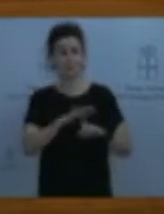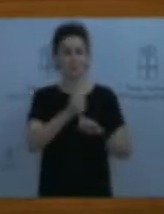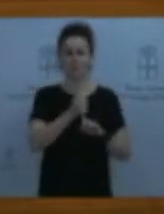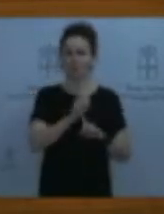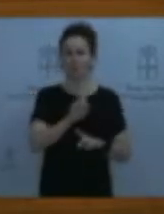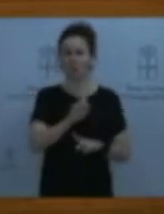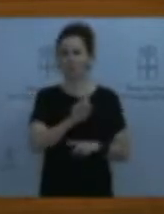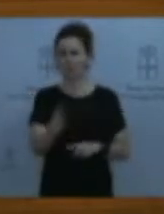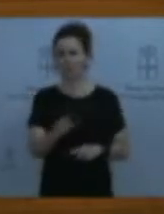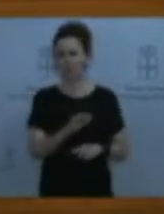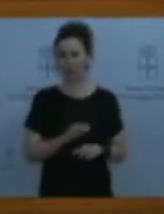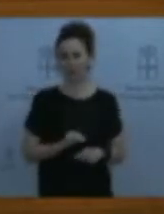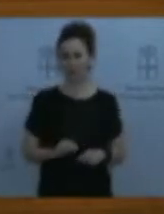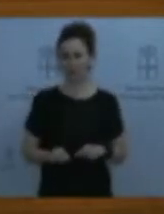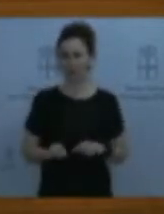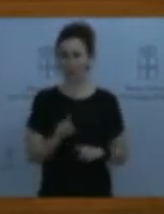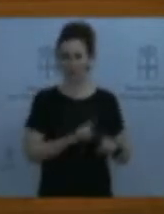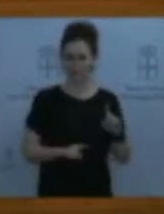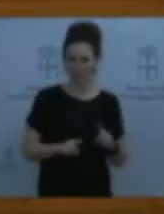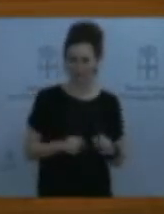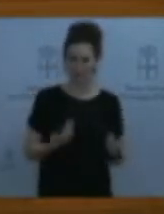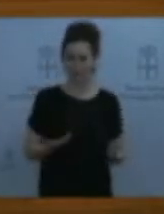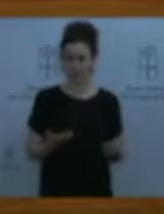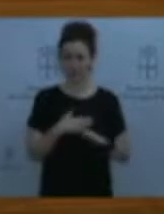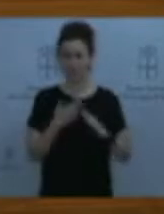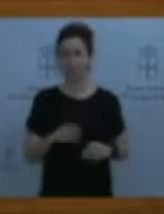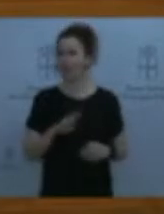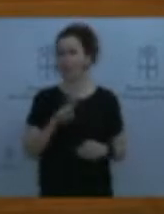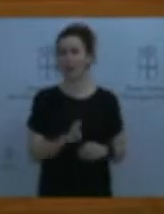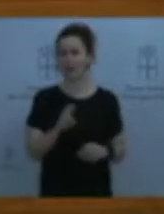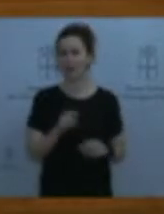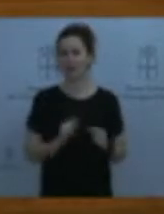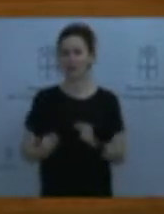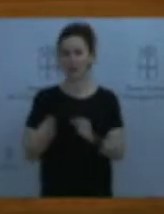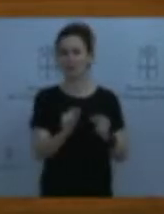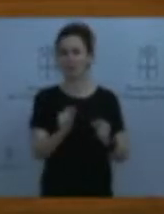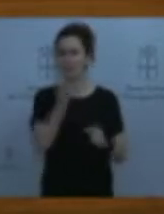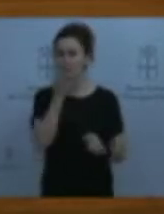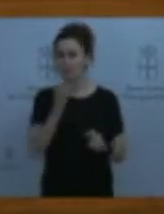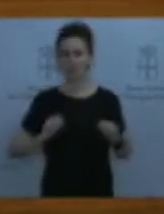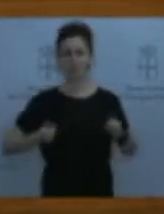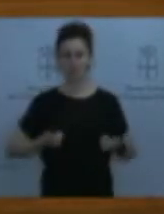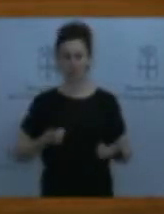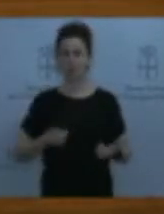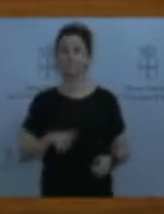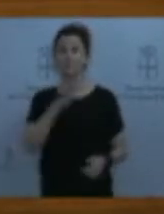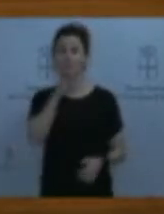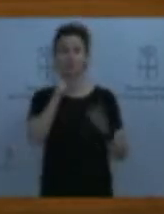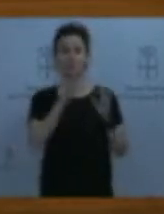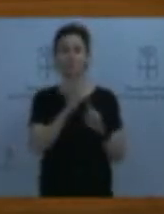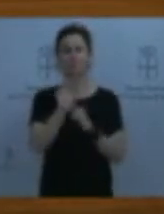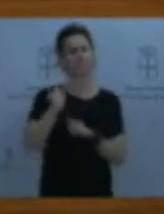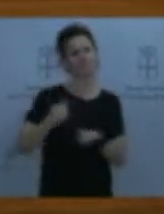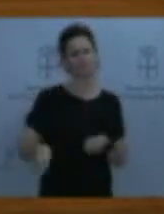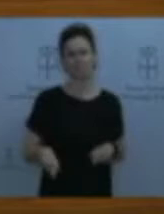problemas. Y por tanto, entonces, ¿qué es lo que cambia? ¿Por qué merecía la pena debatir en serio esta iniciativa? Porque efectivamente cambió el contexto.